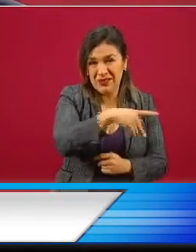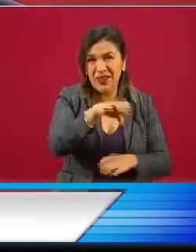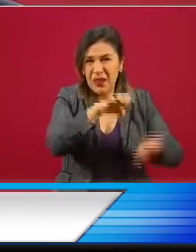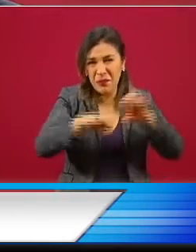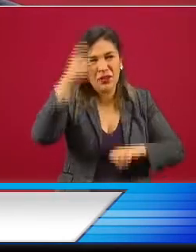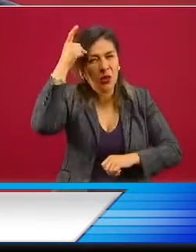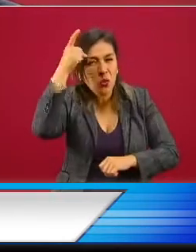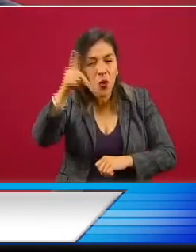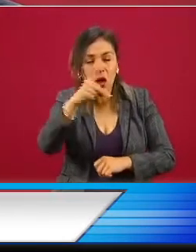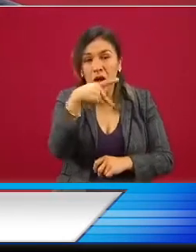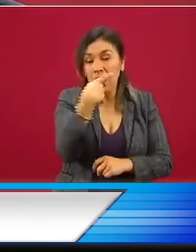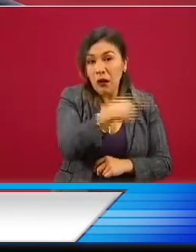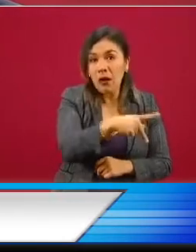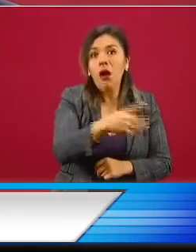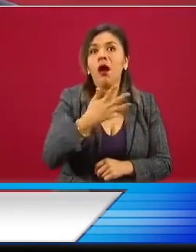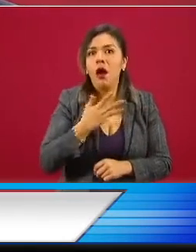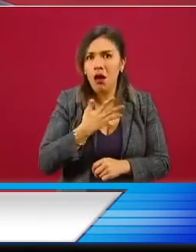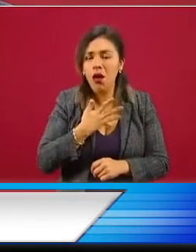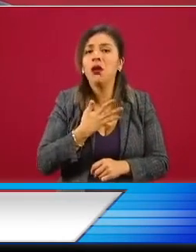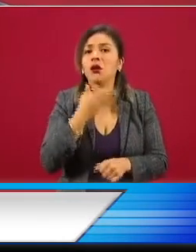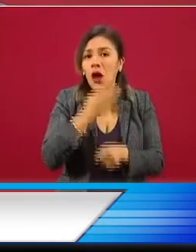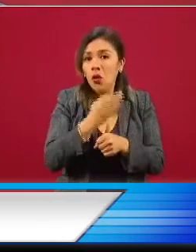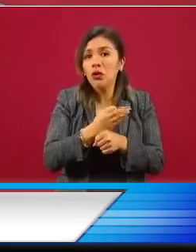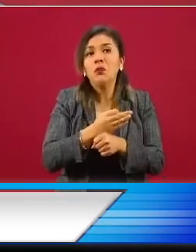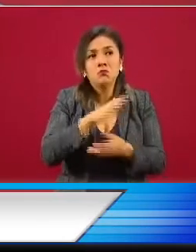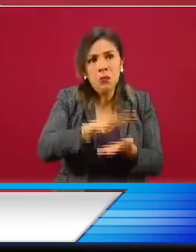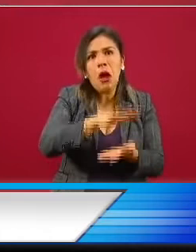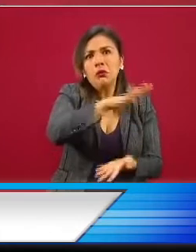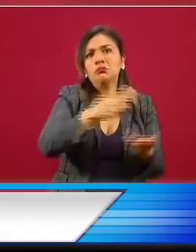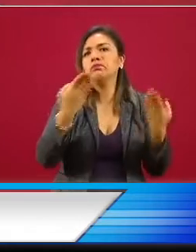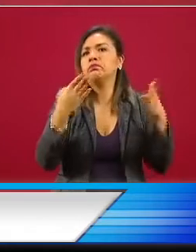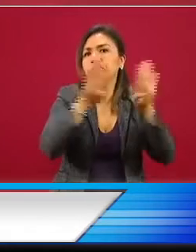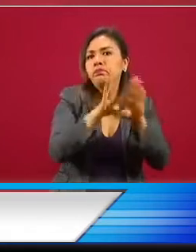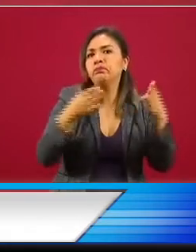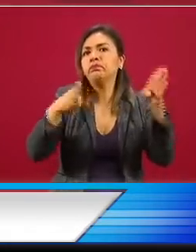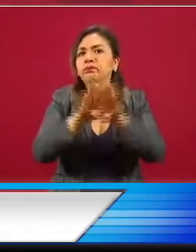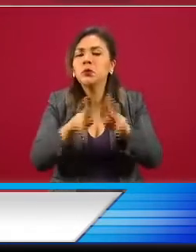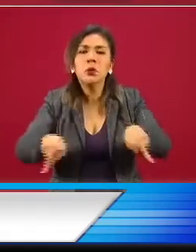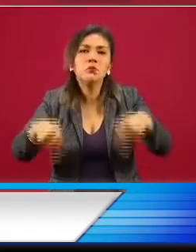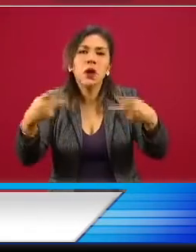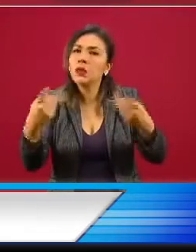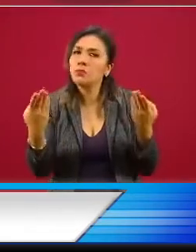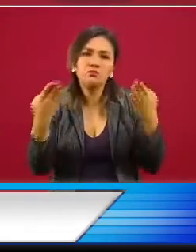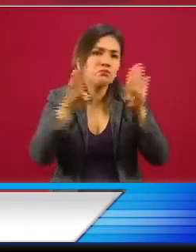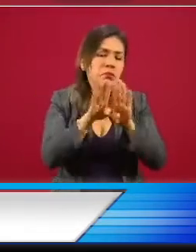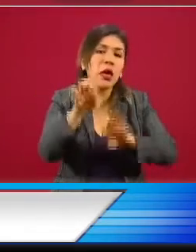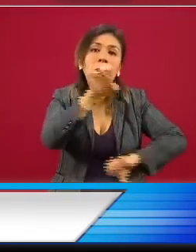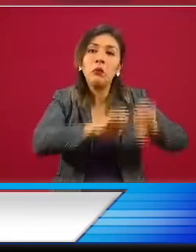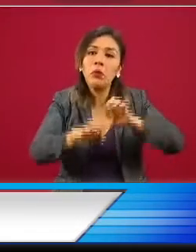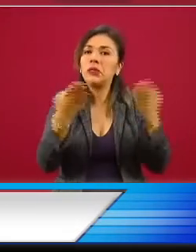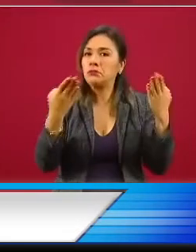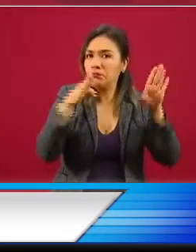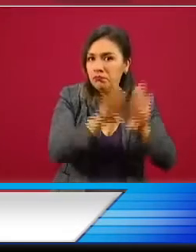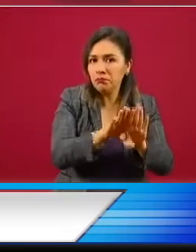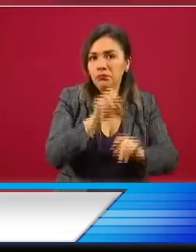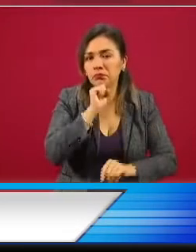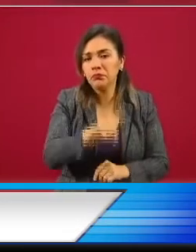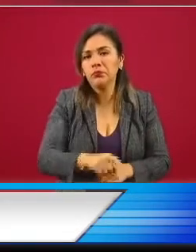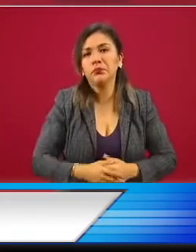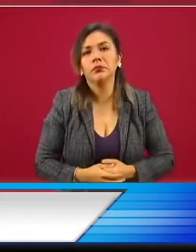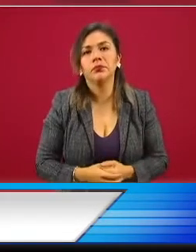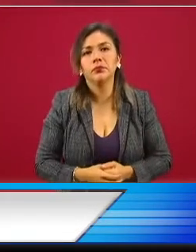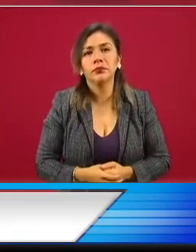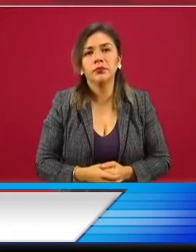de manera directa. Se apoyará a 180,000 pescadores con 7,000 pesos y pide que ese dinero lo cuiden y de ser posible